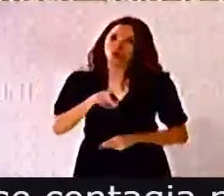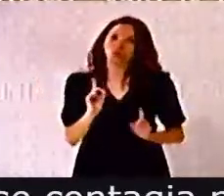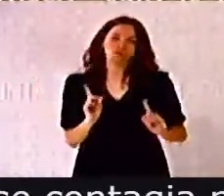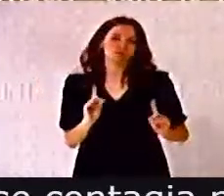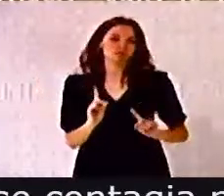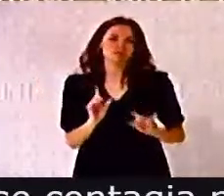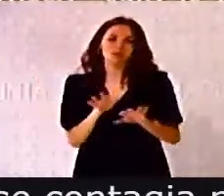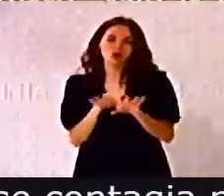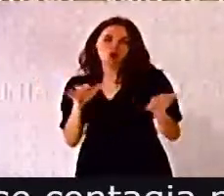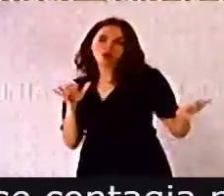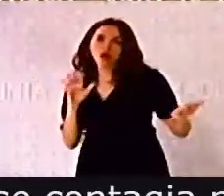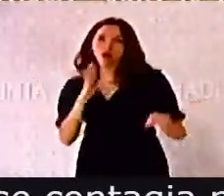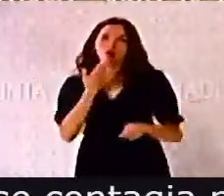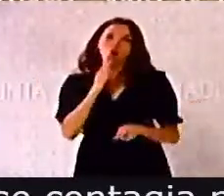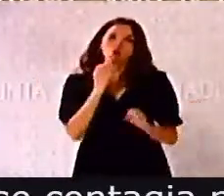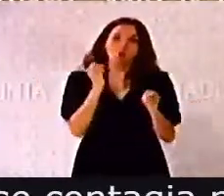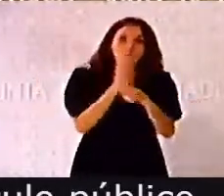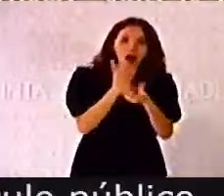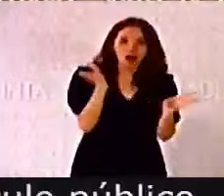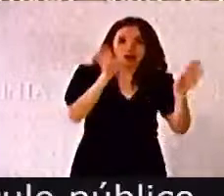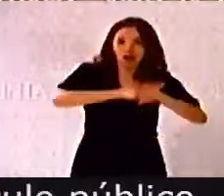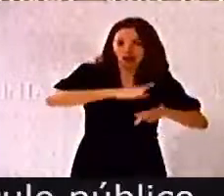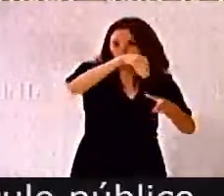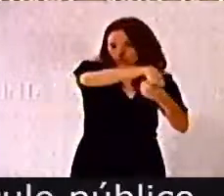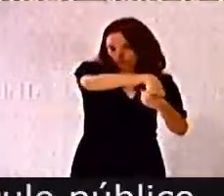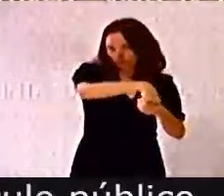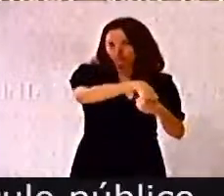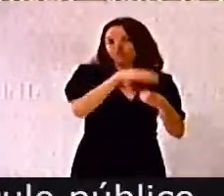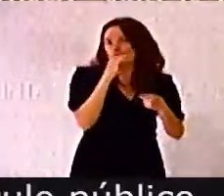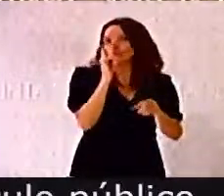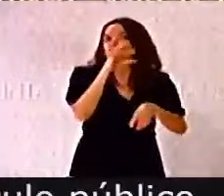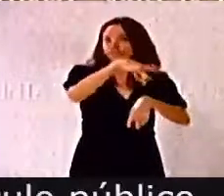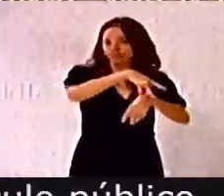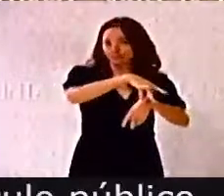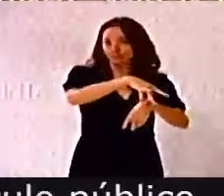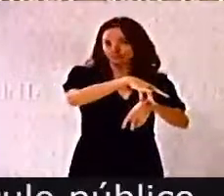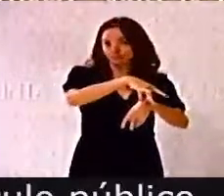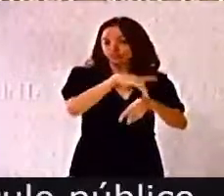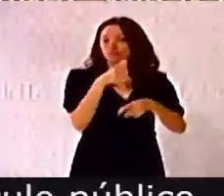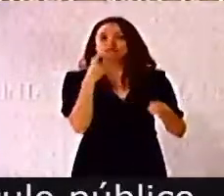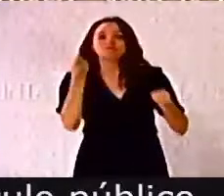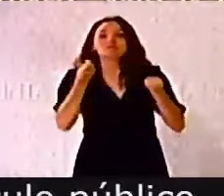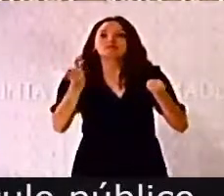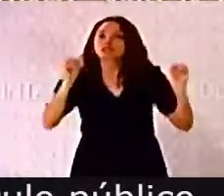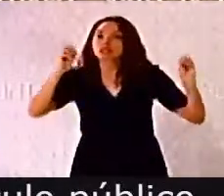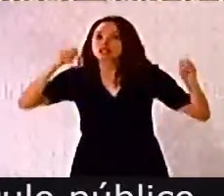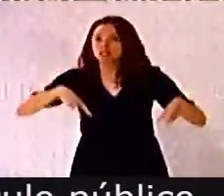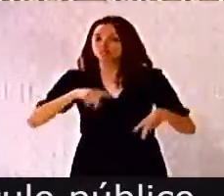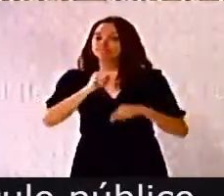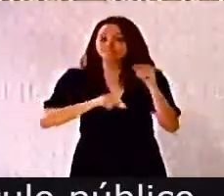ocio nocturno y en ocio nocturno no controlado.